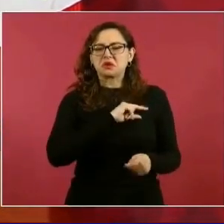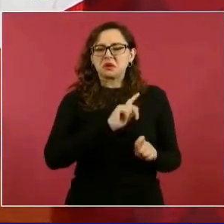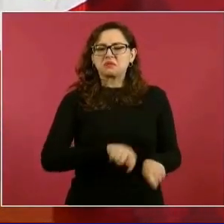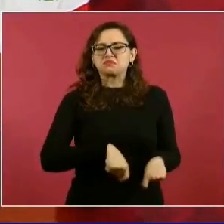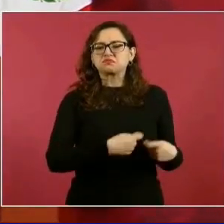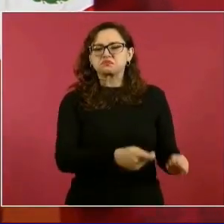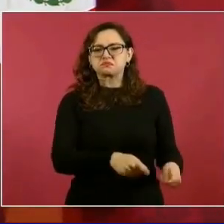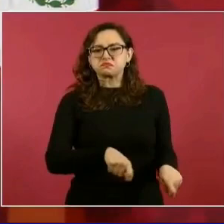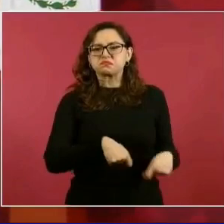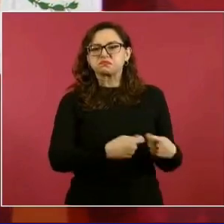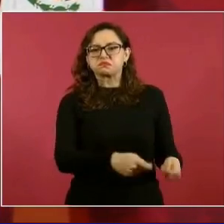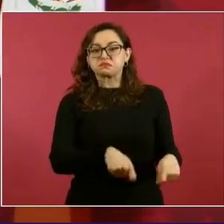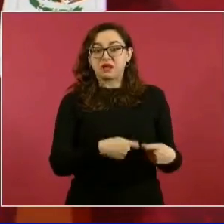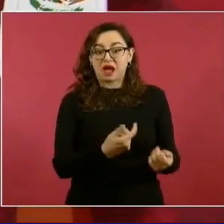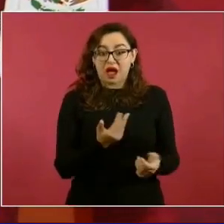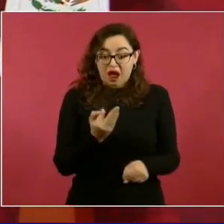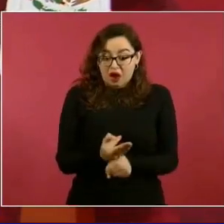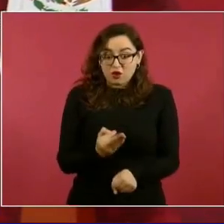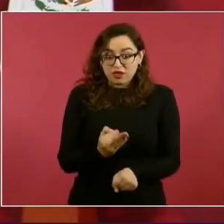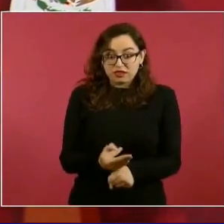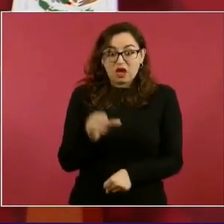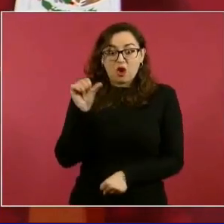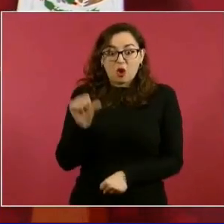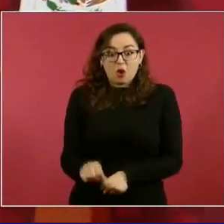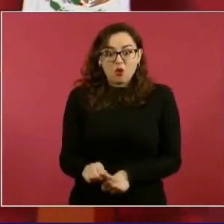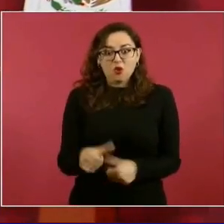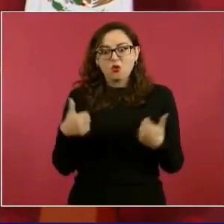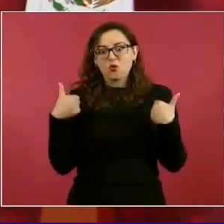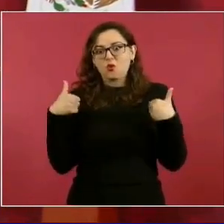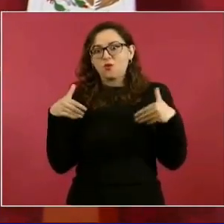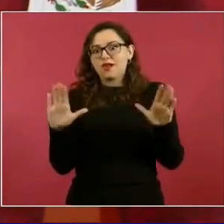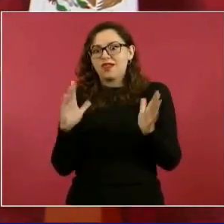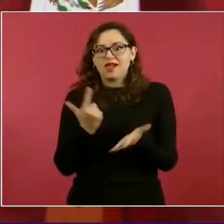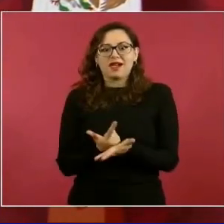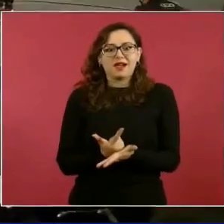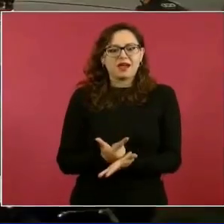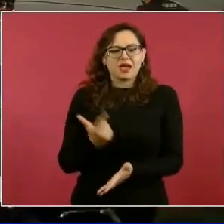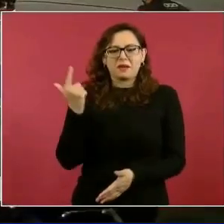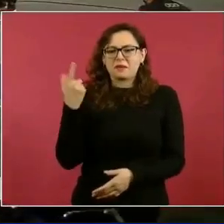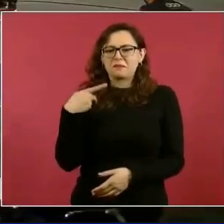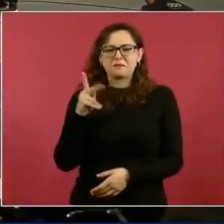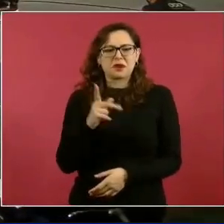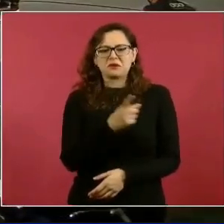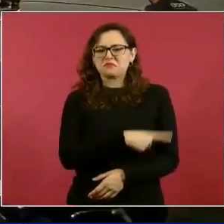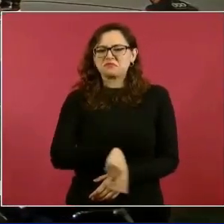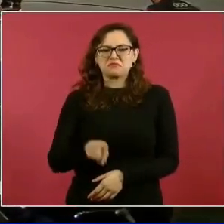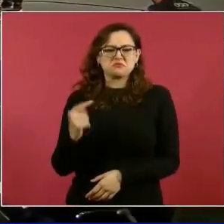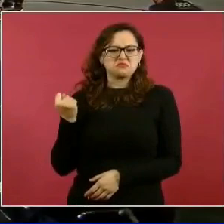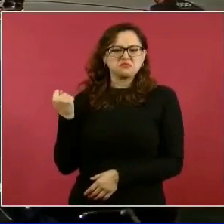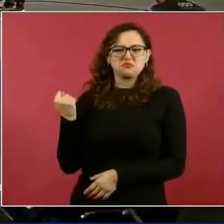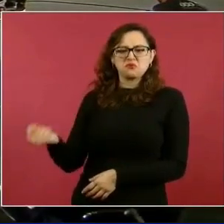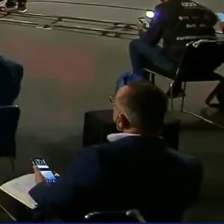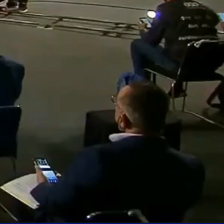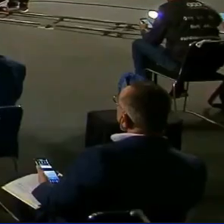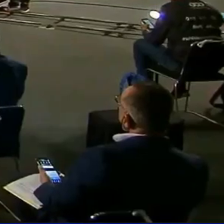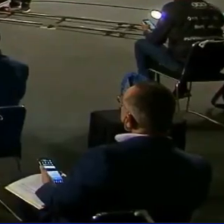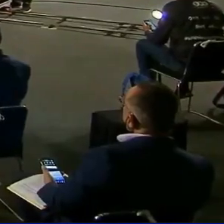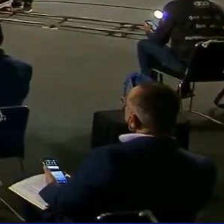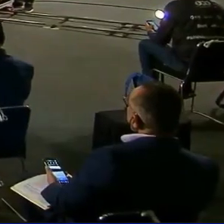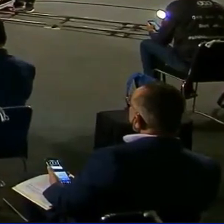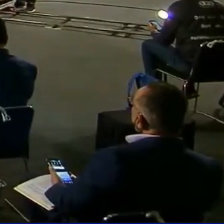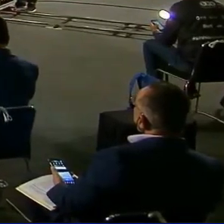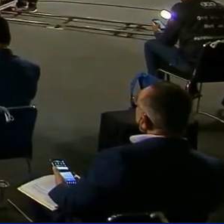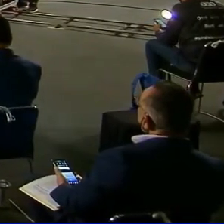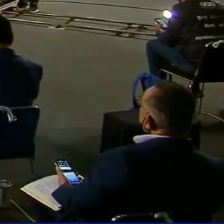el efecto inflacionario, pero a ellos eso no les importa, porque no les interesa